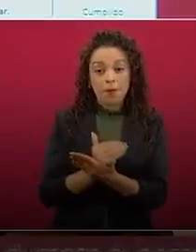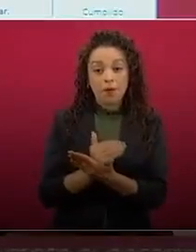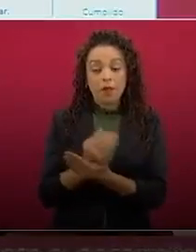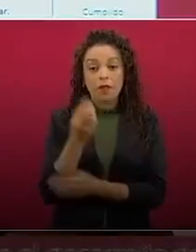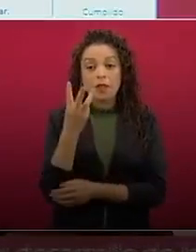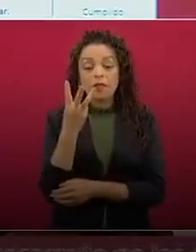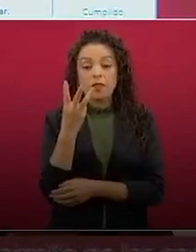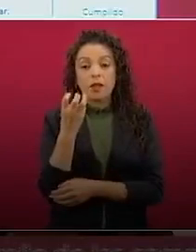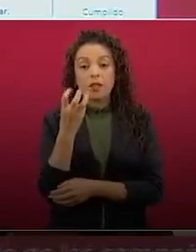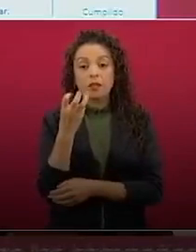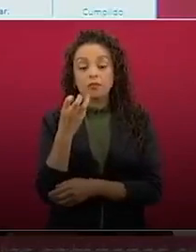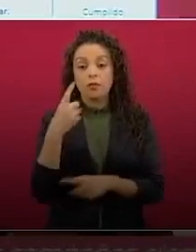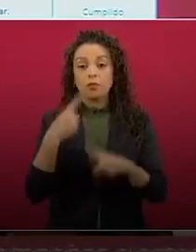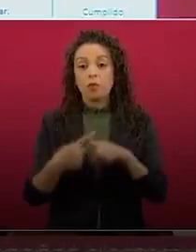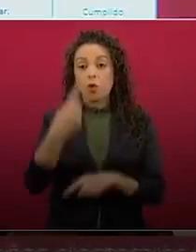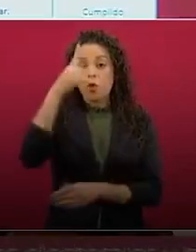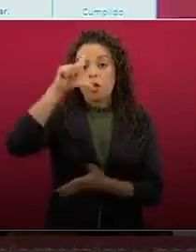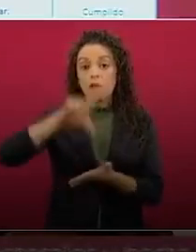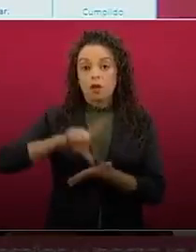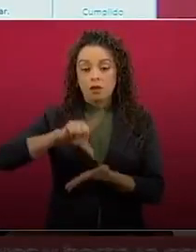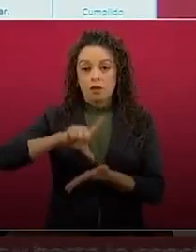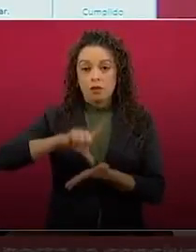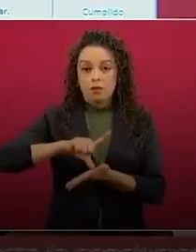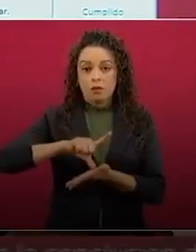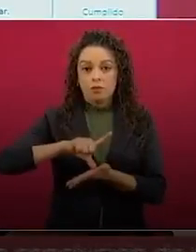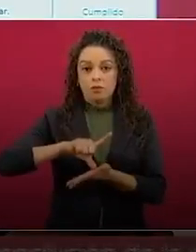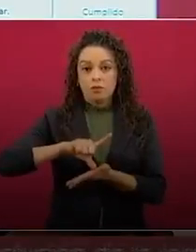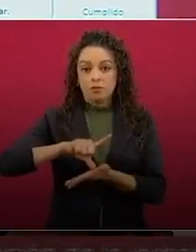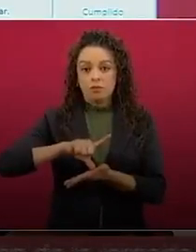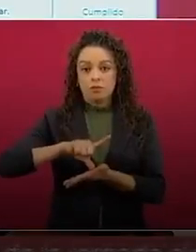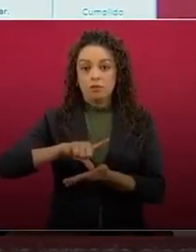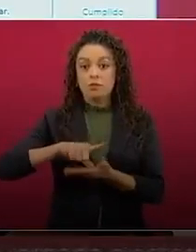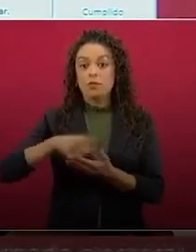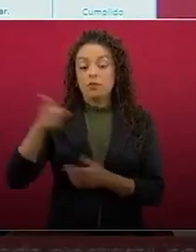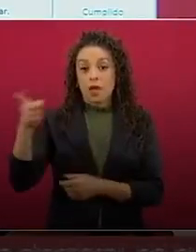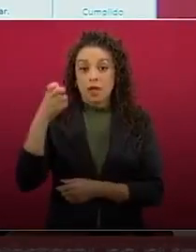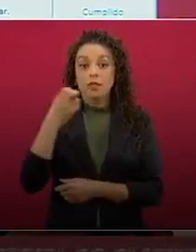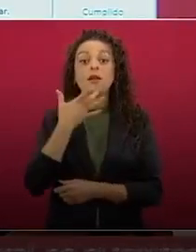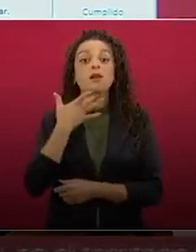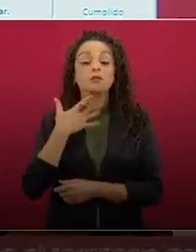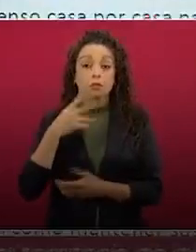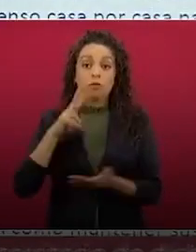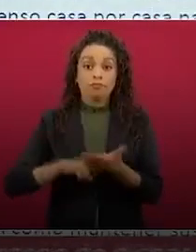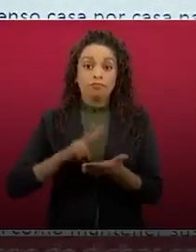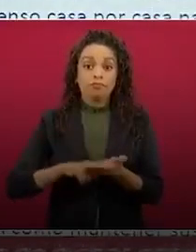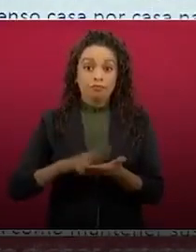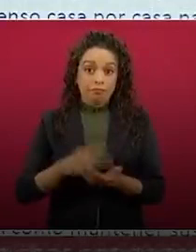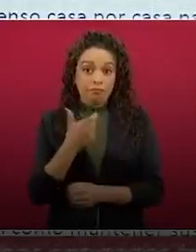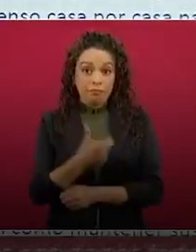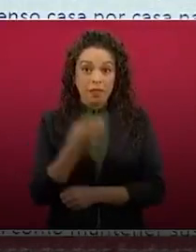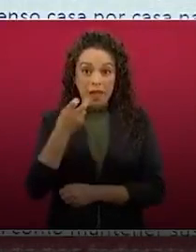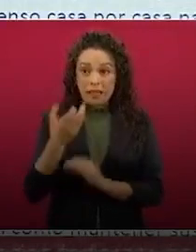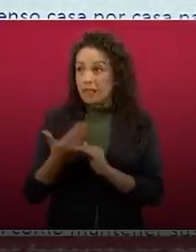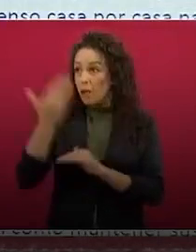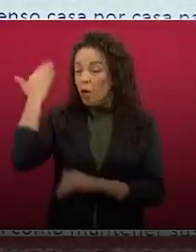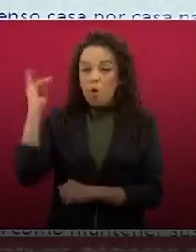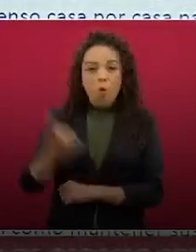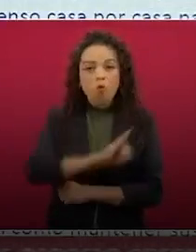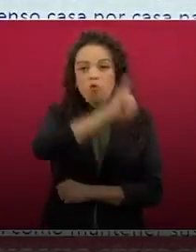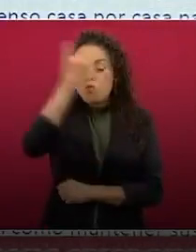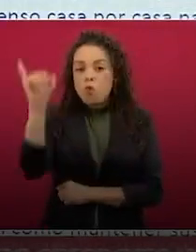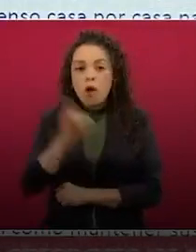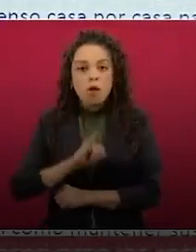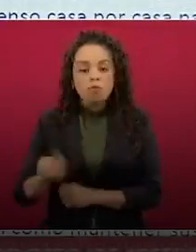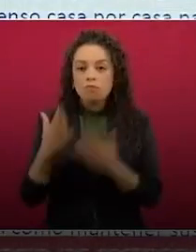3 pesos por litro el precio de la gasolina. Nunca se había visto eso. No ha